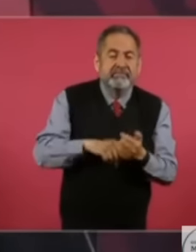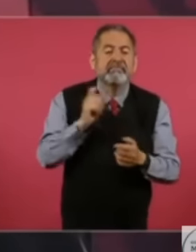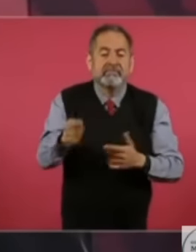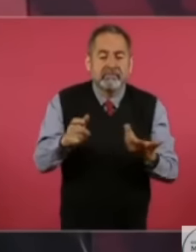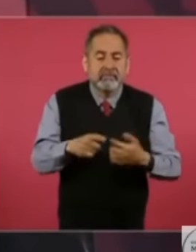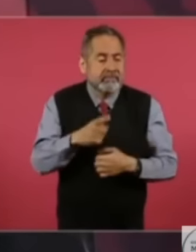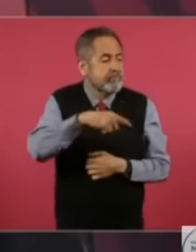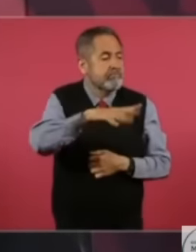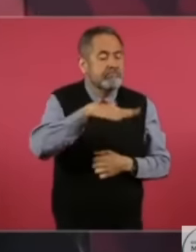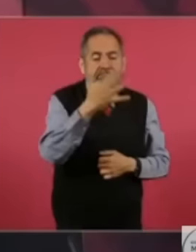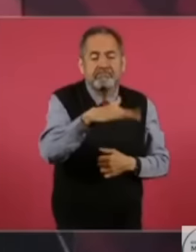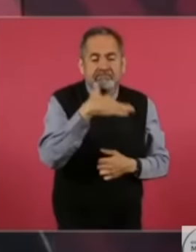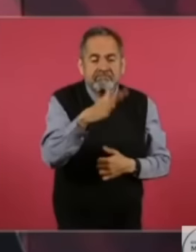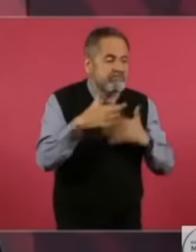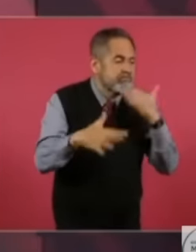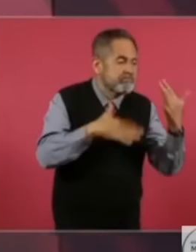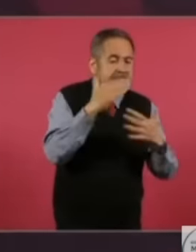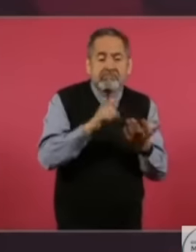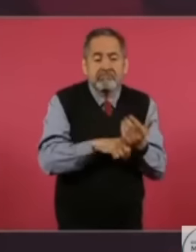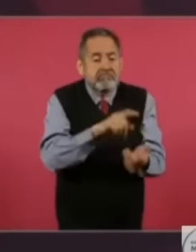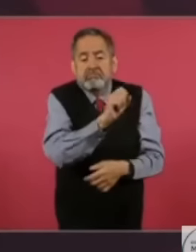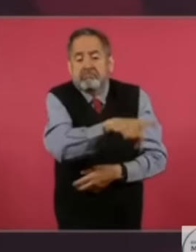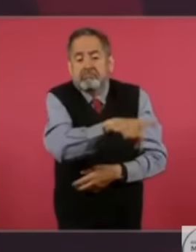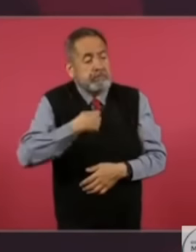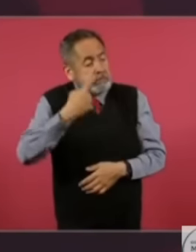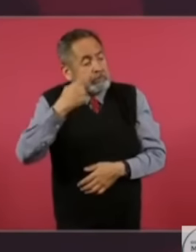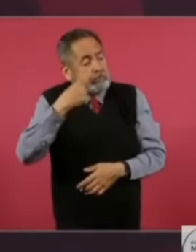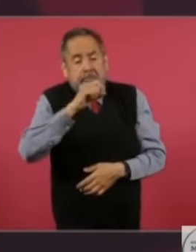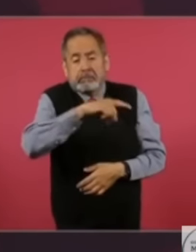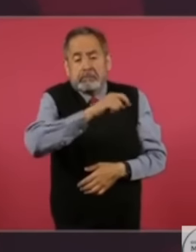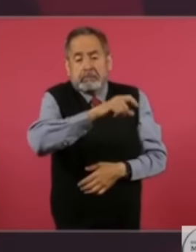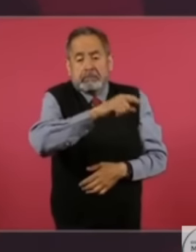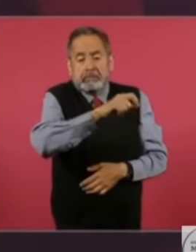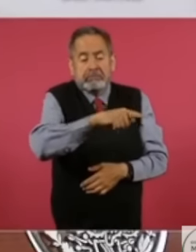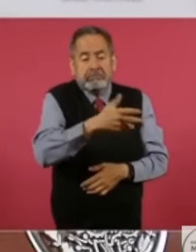la corrupción era el distintivo.